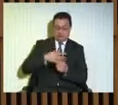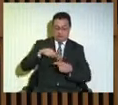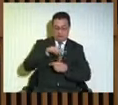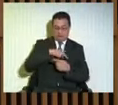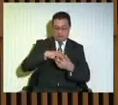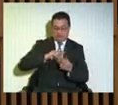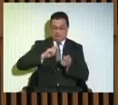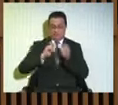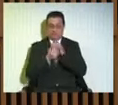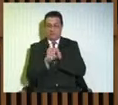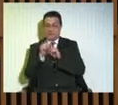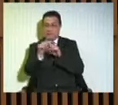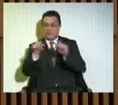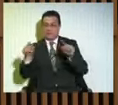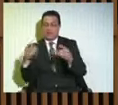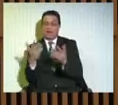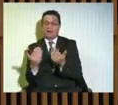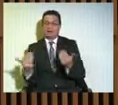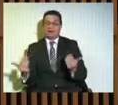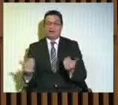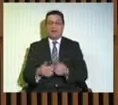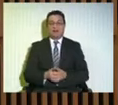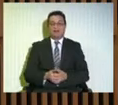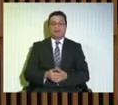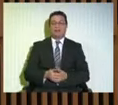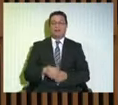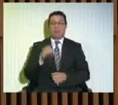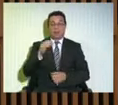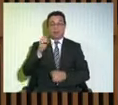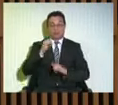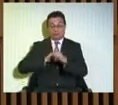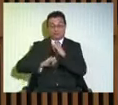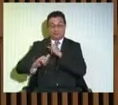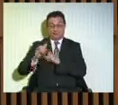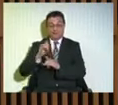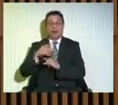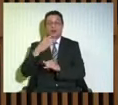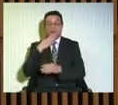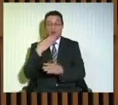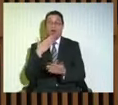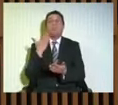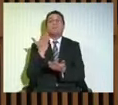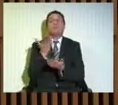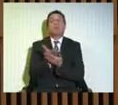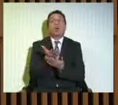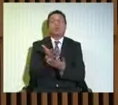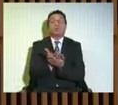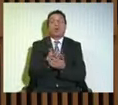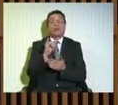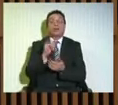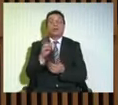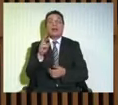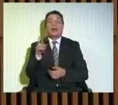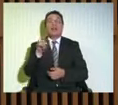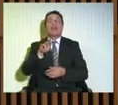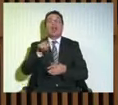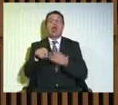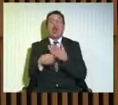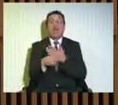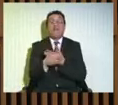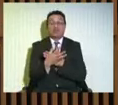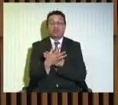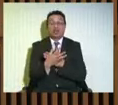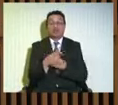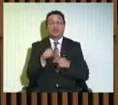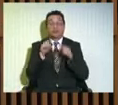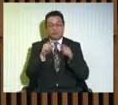se adaptan a sus necesidades. El portal online también de postulación y renovación, no